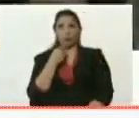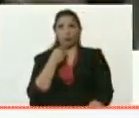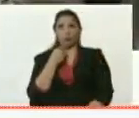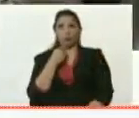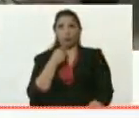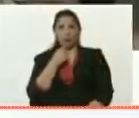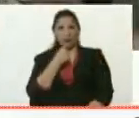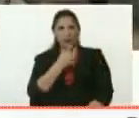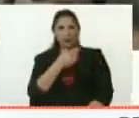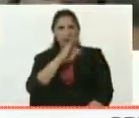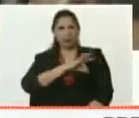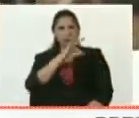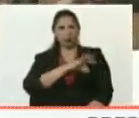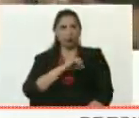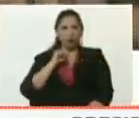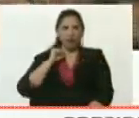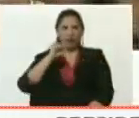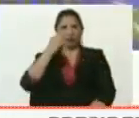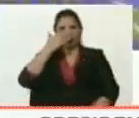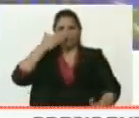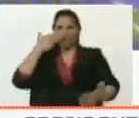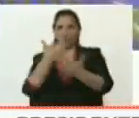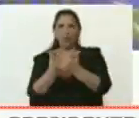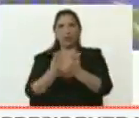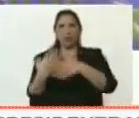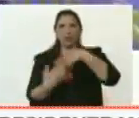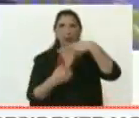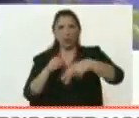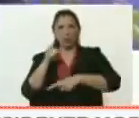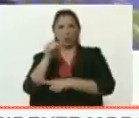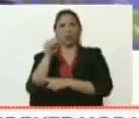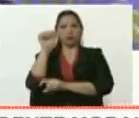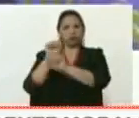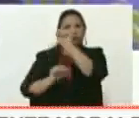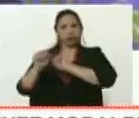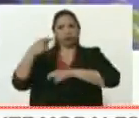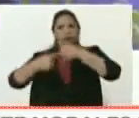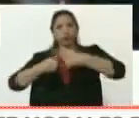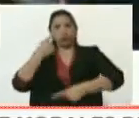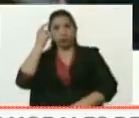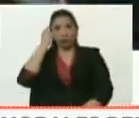define socialista, que está al frente de la revolución, que defiende día a día